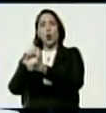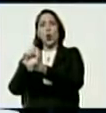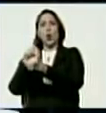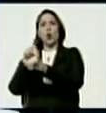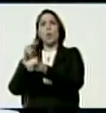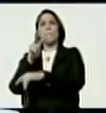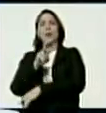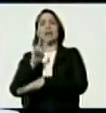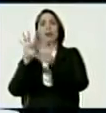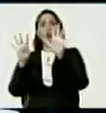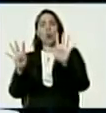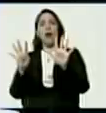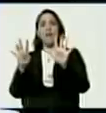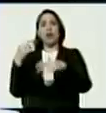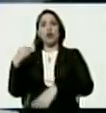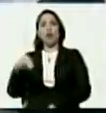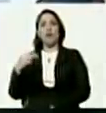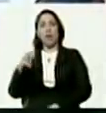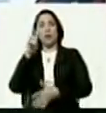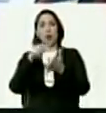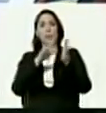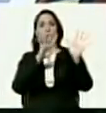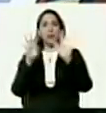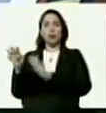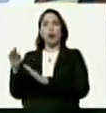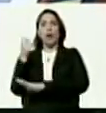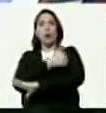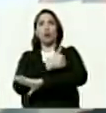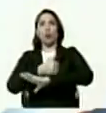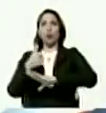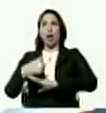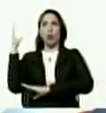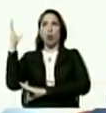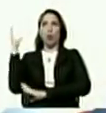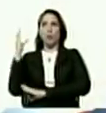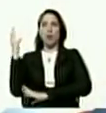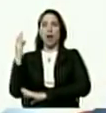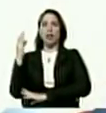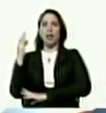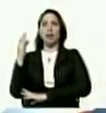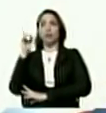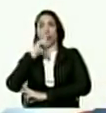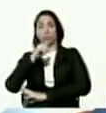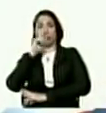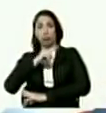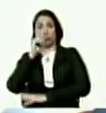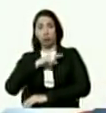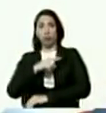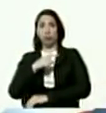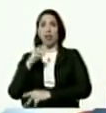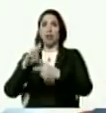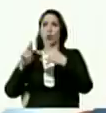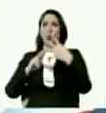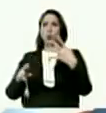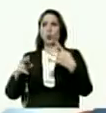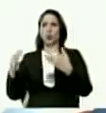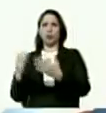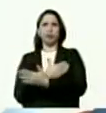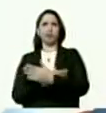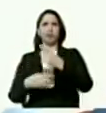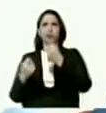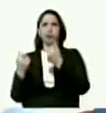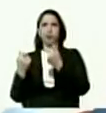del 19, autoridades colombianas me alertaron del mal manejo de recursos, prostitutas, licor, facturación